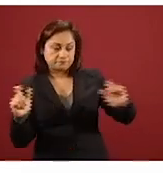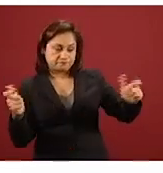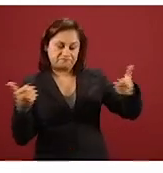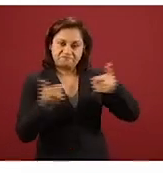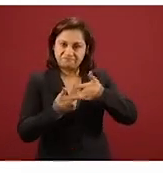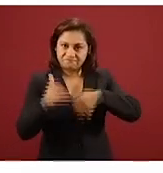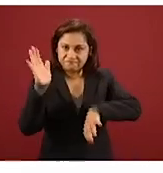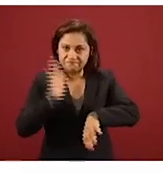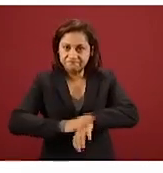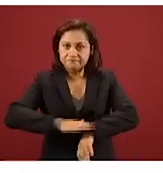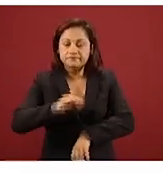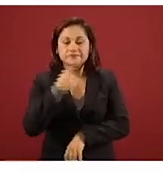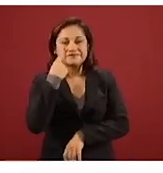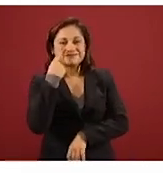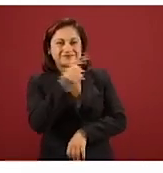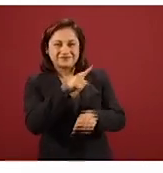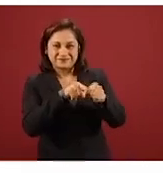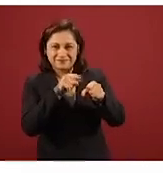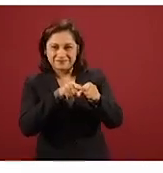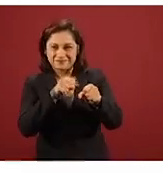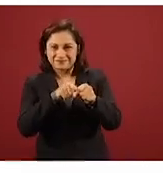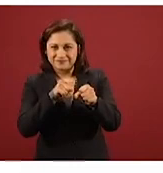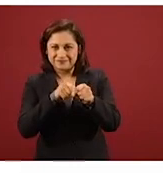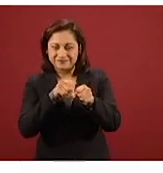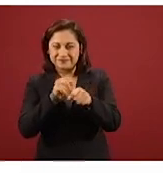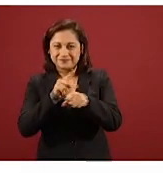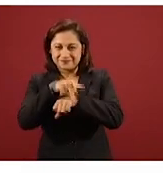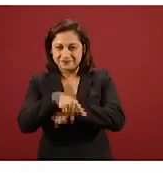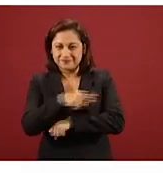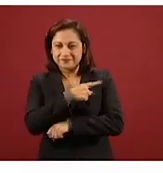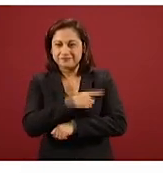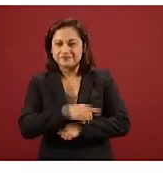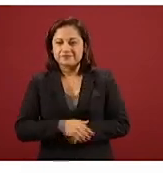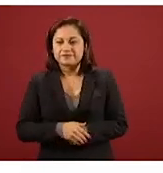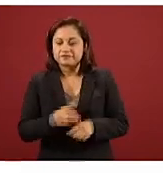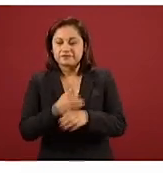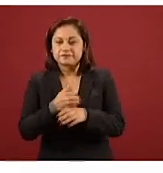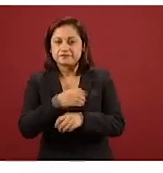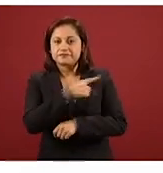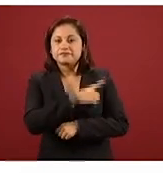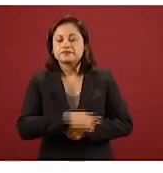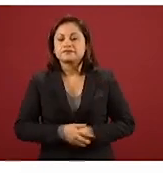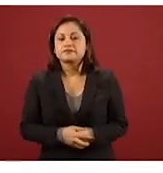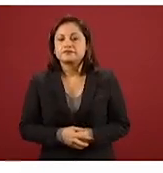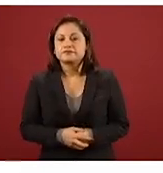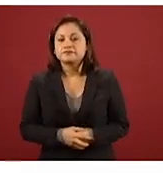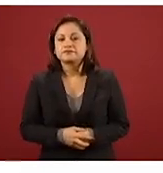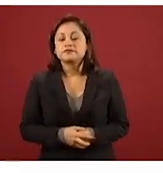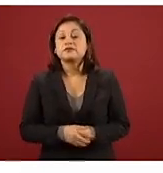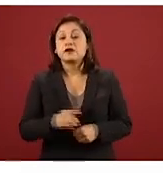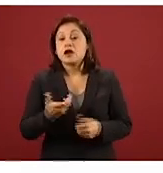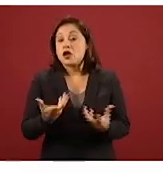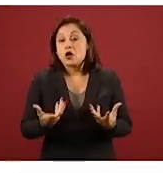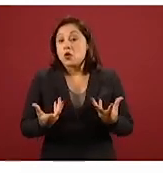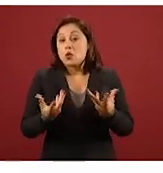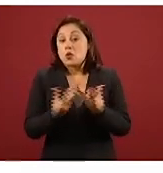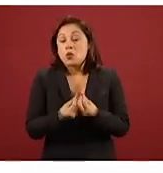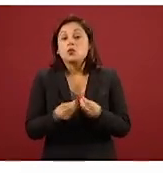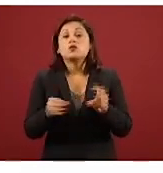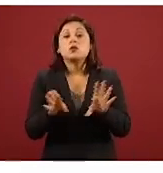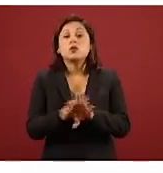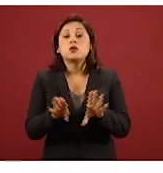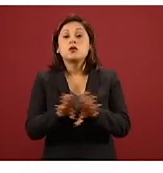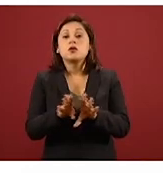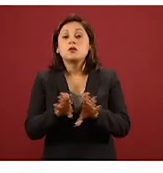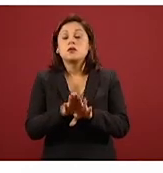Pero vean también que esa inversión norteamericana fue acompañada de esto que les decía, de que es un factor de